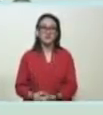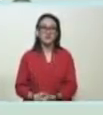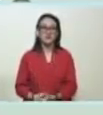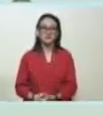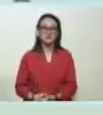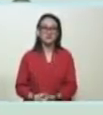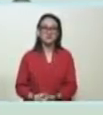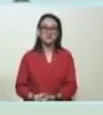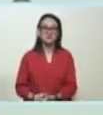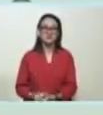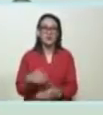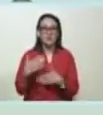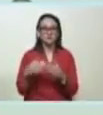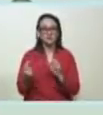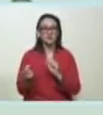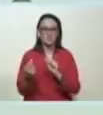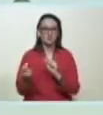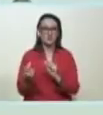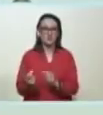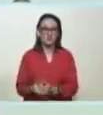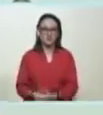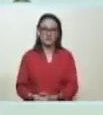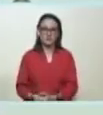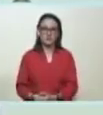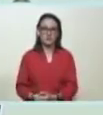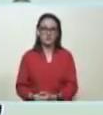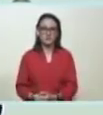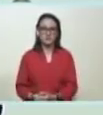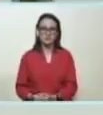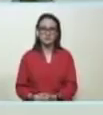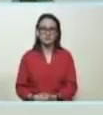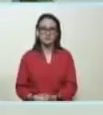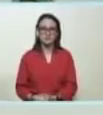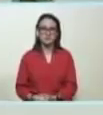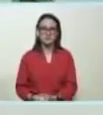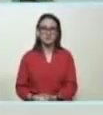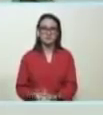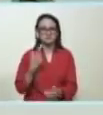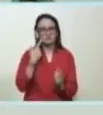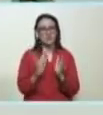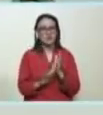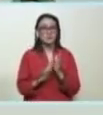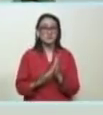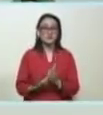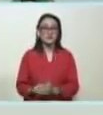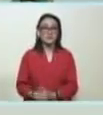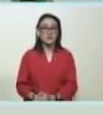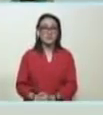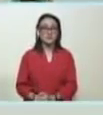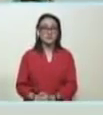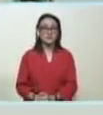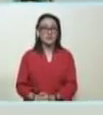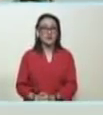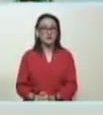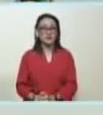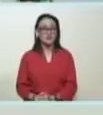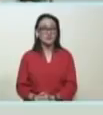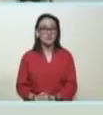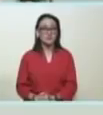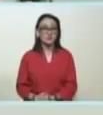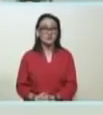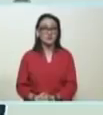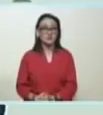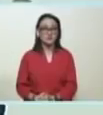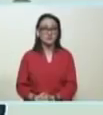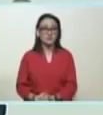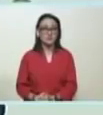Y comenzó un proceso de debate en la oposición. Tengo evidencia, hay testimonios